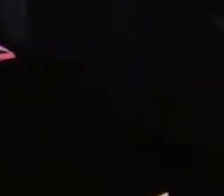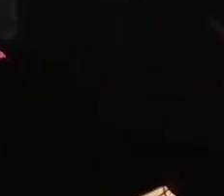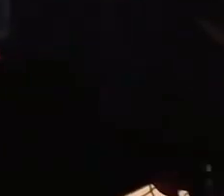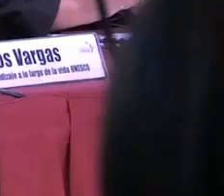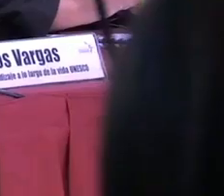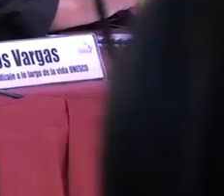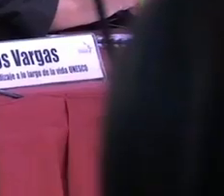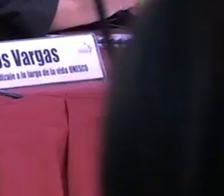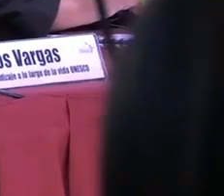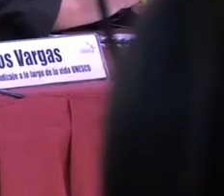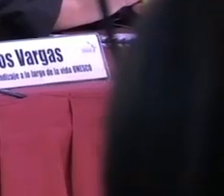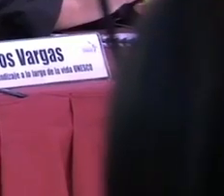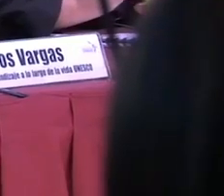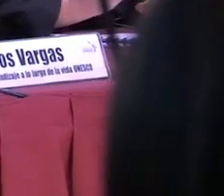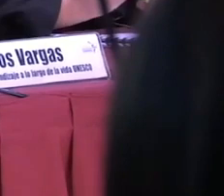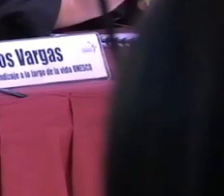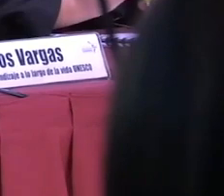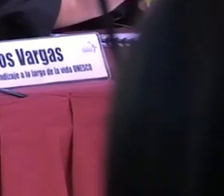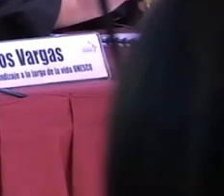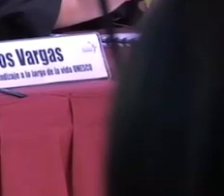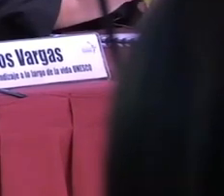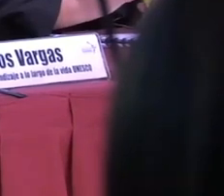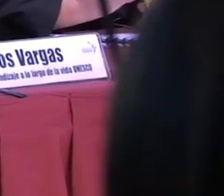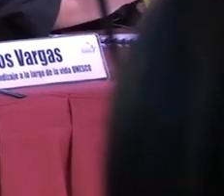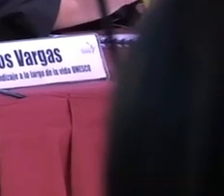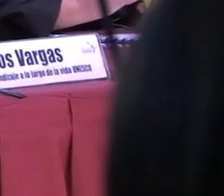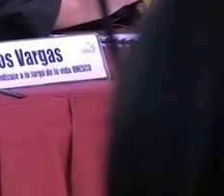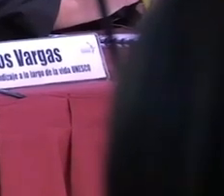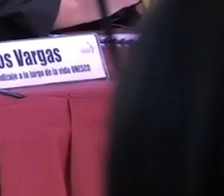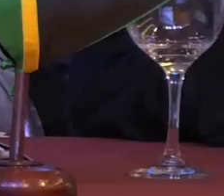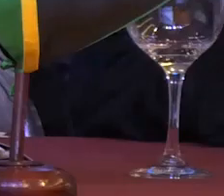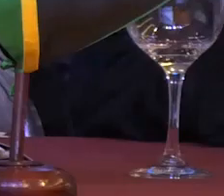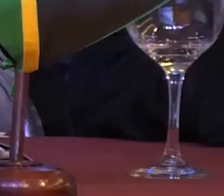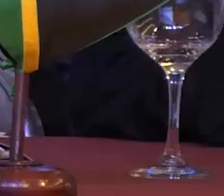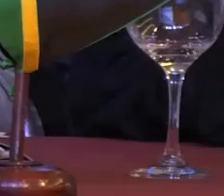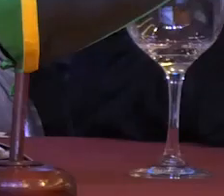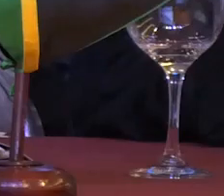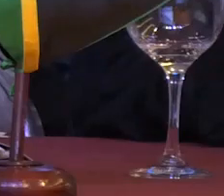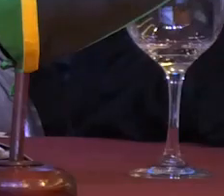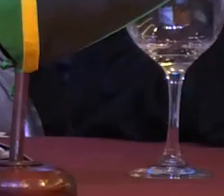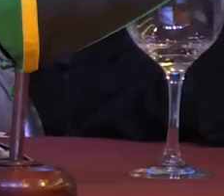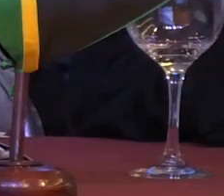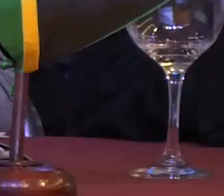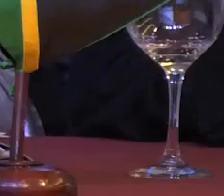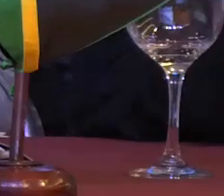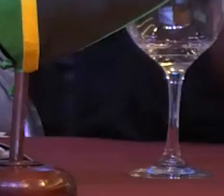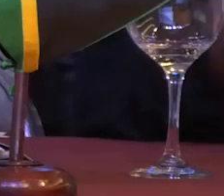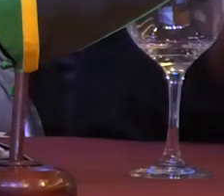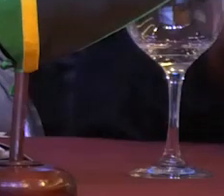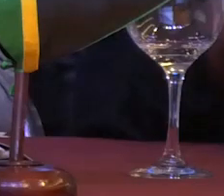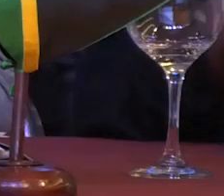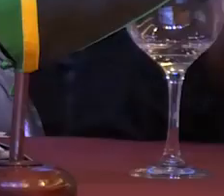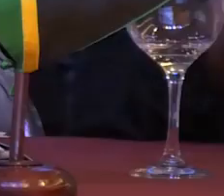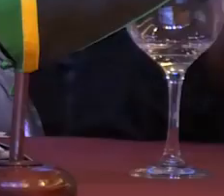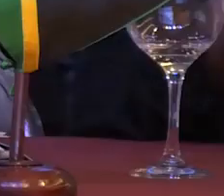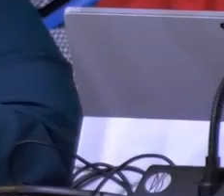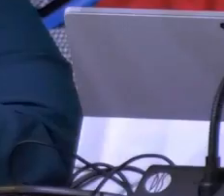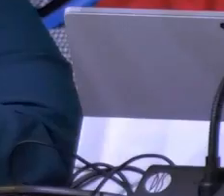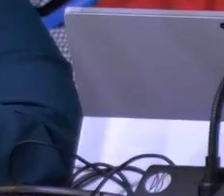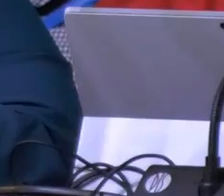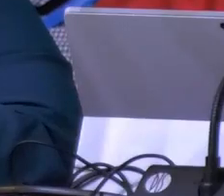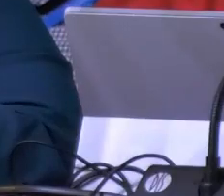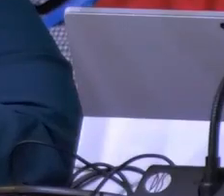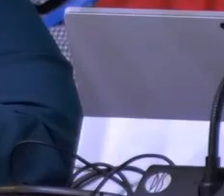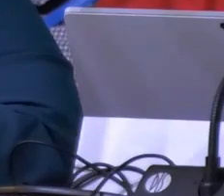ser obviamente la cara de Bolivia hacia los hermanos y las hermanas de toda América Latina y el Caribe. Y obviamente el esfuerzo